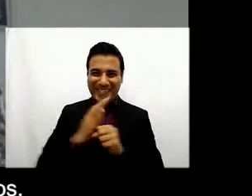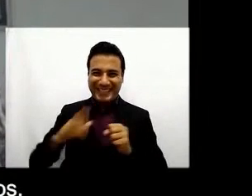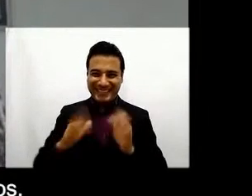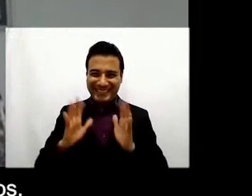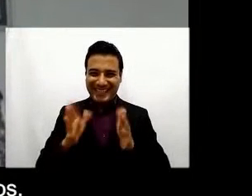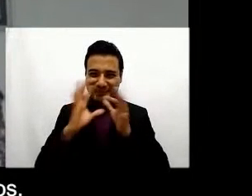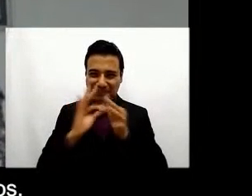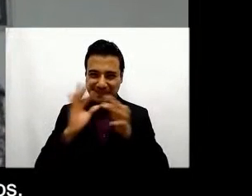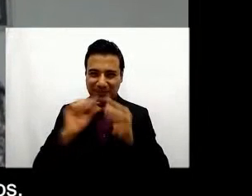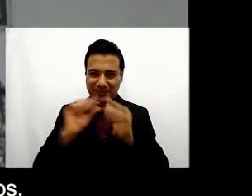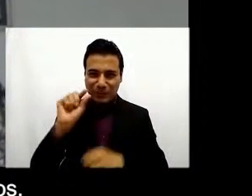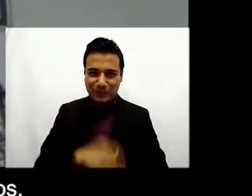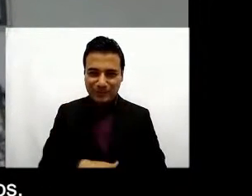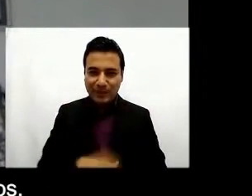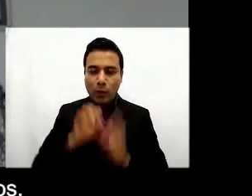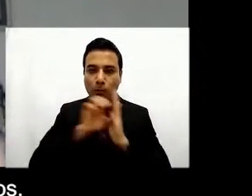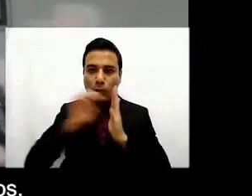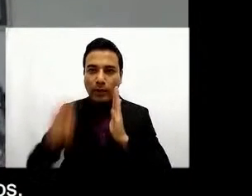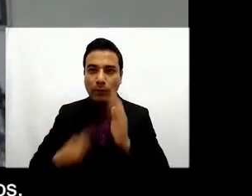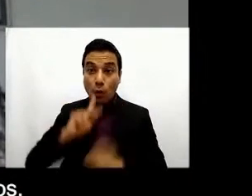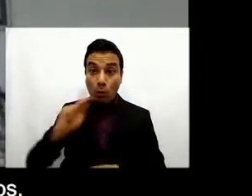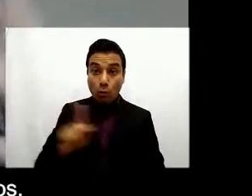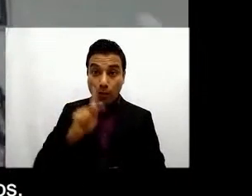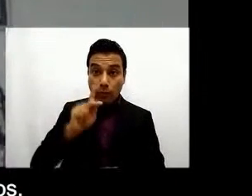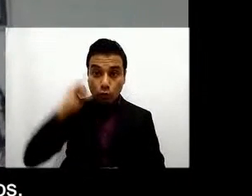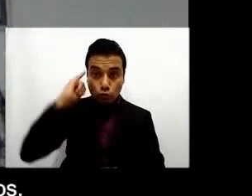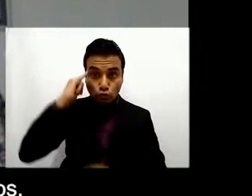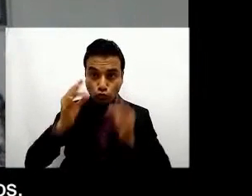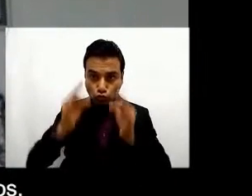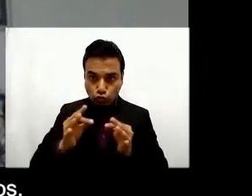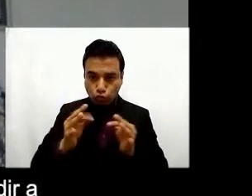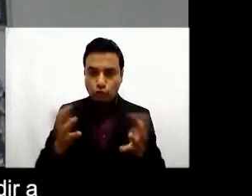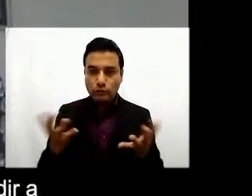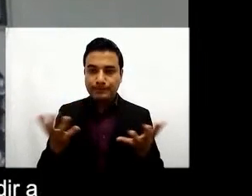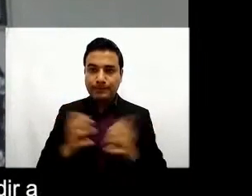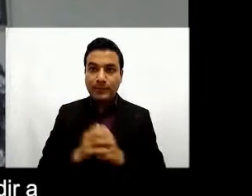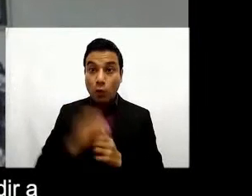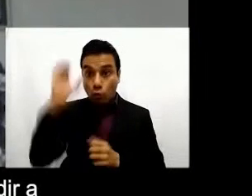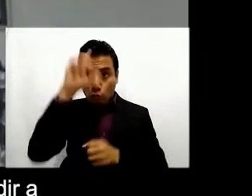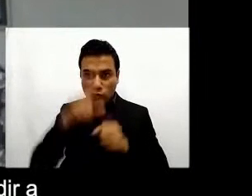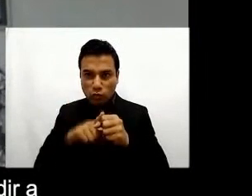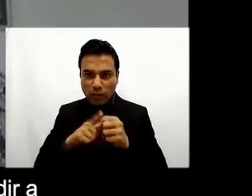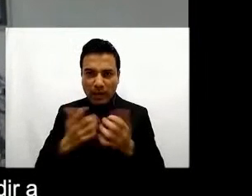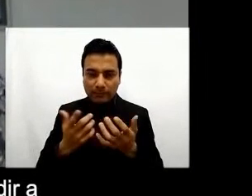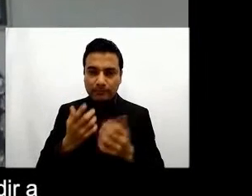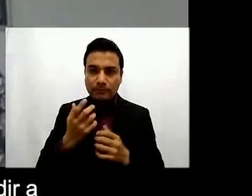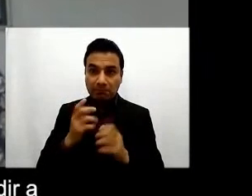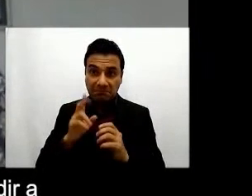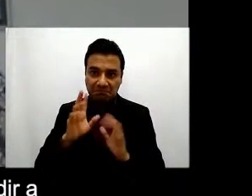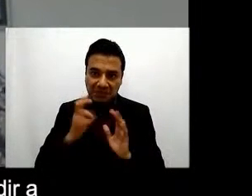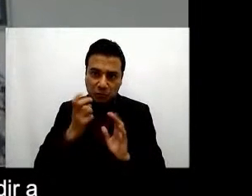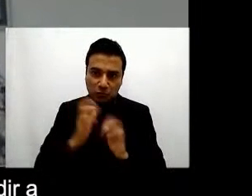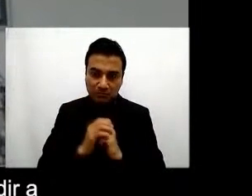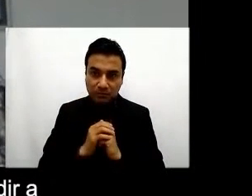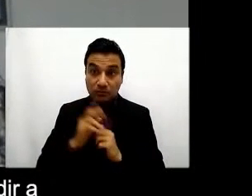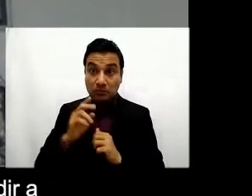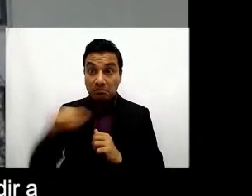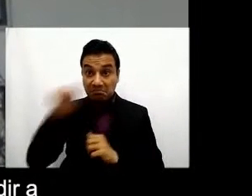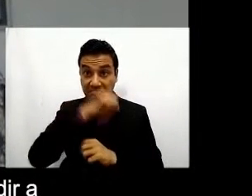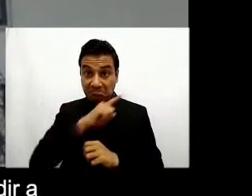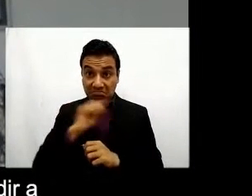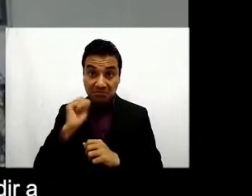a lo mejor los pueblos originarios, la definición de cultura, habría que ampliarla, pero me gustaría saber si tienen algo que